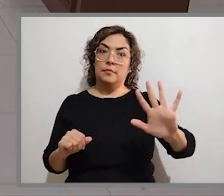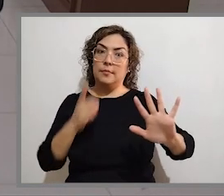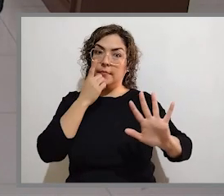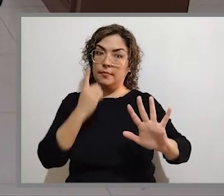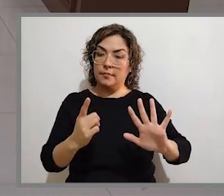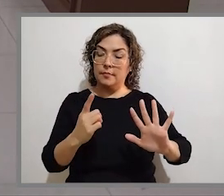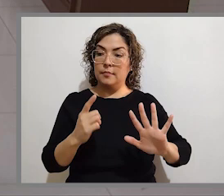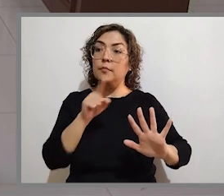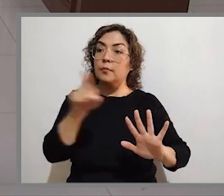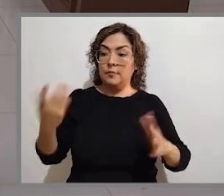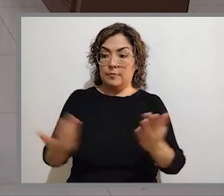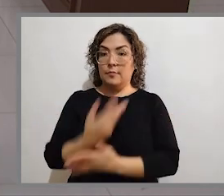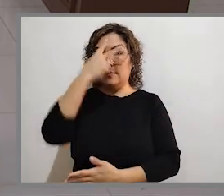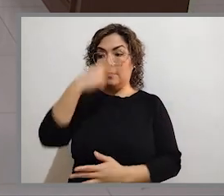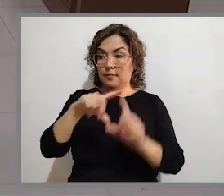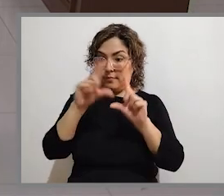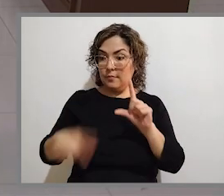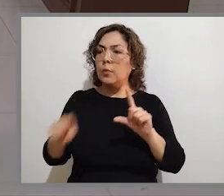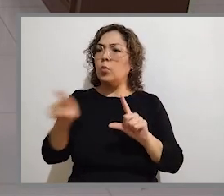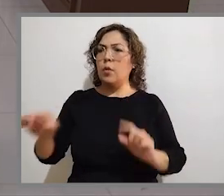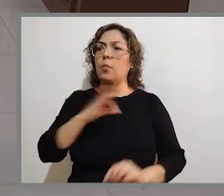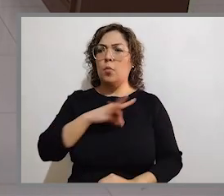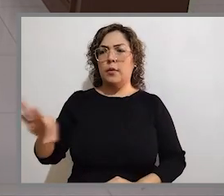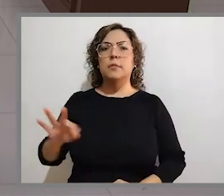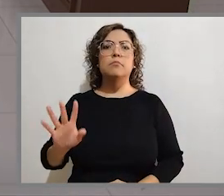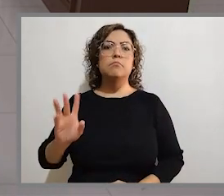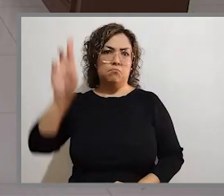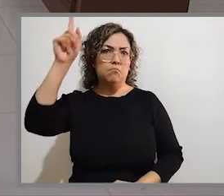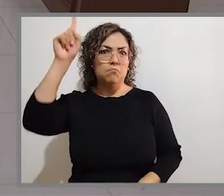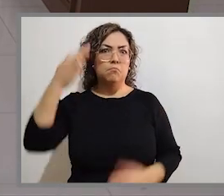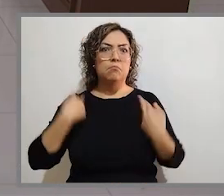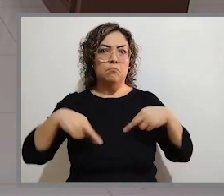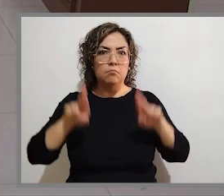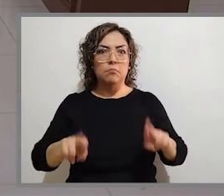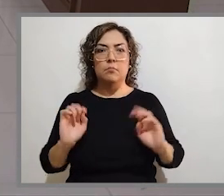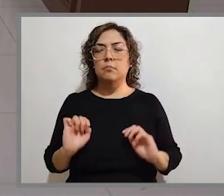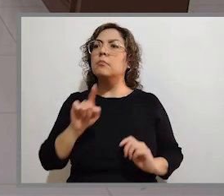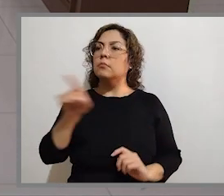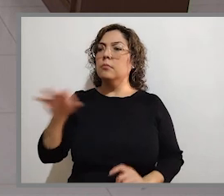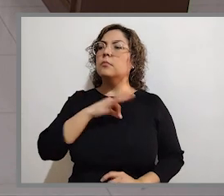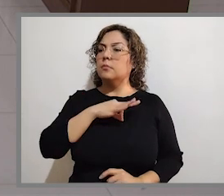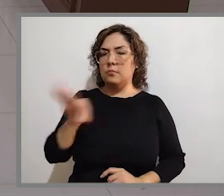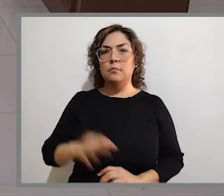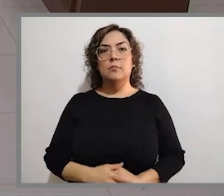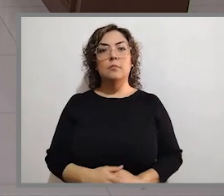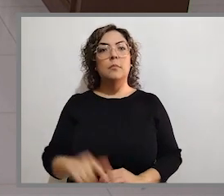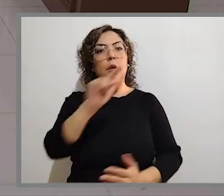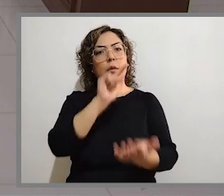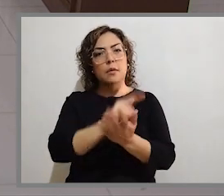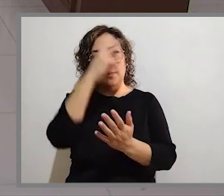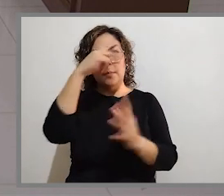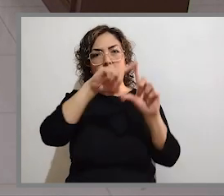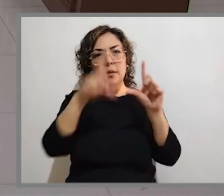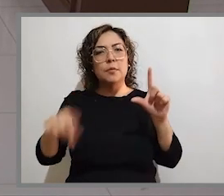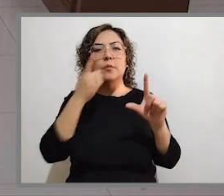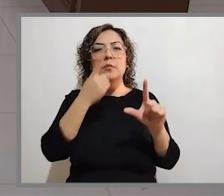entre otras cosas, a elegir y ser electos. Pero estaba en masculino, toda la Constitución estaba en masculino. Pero